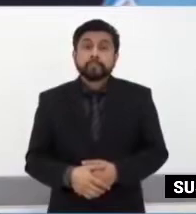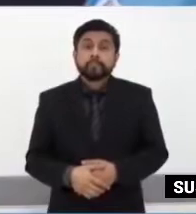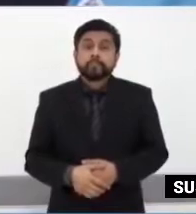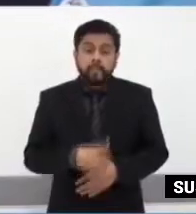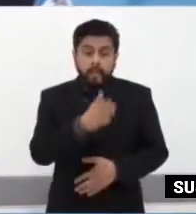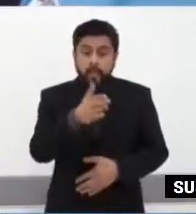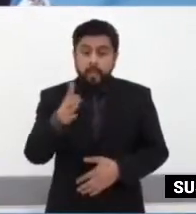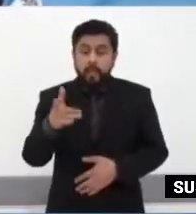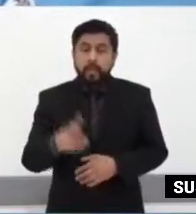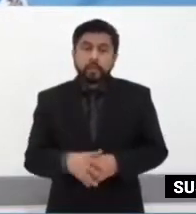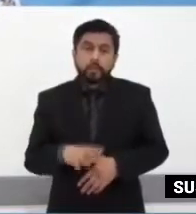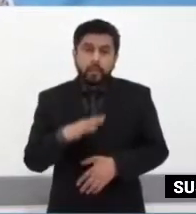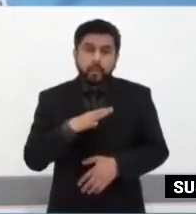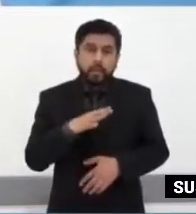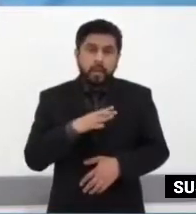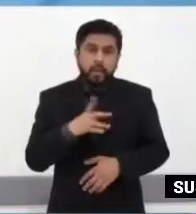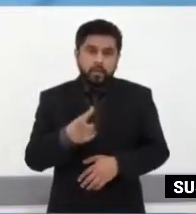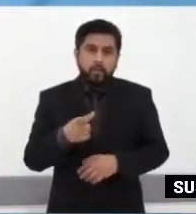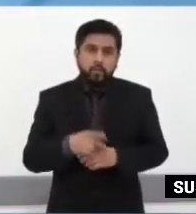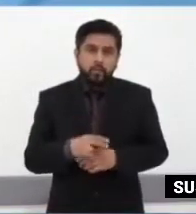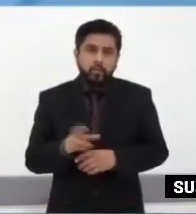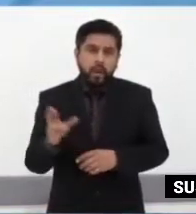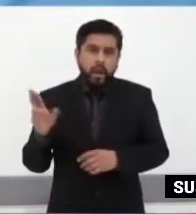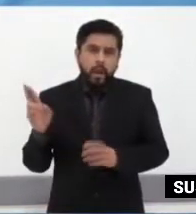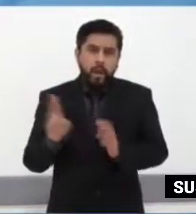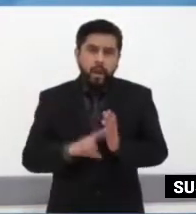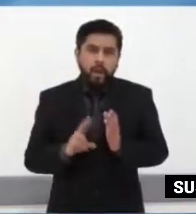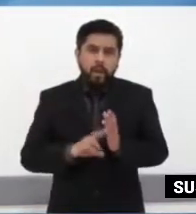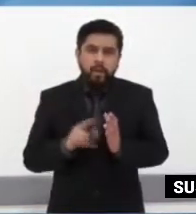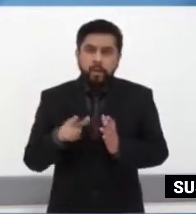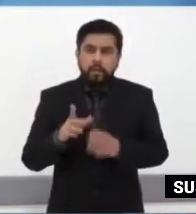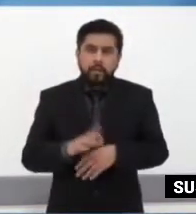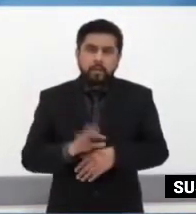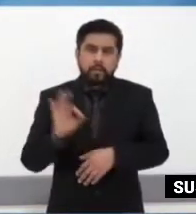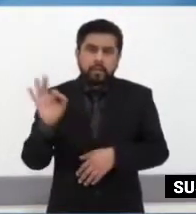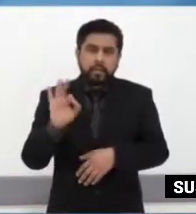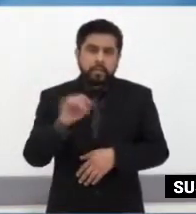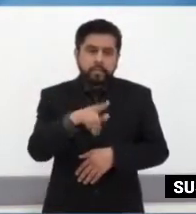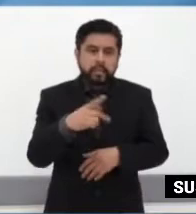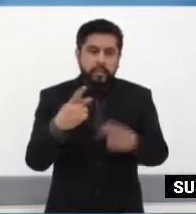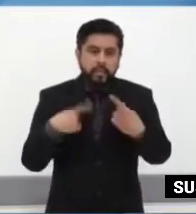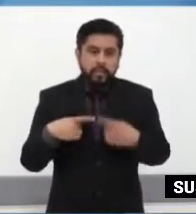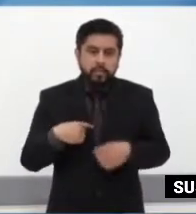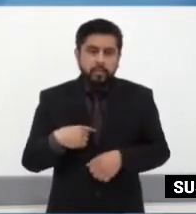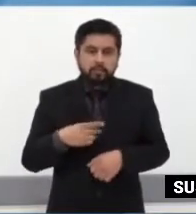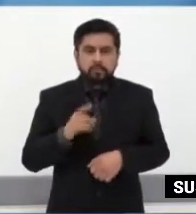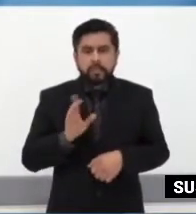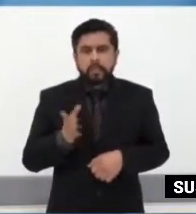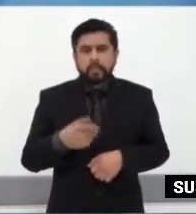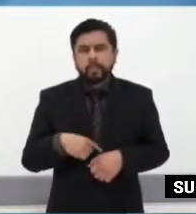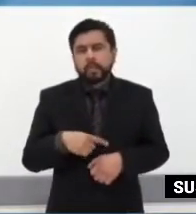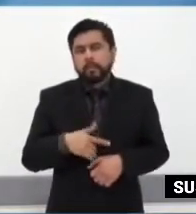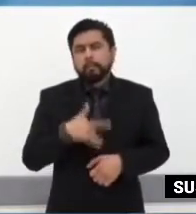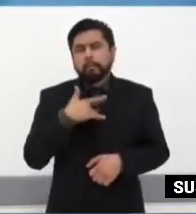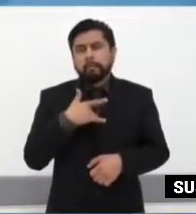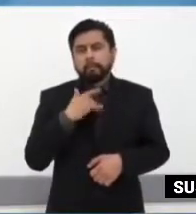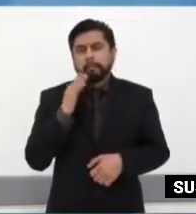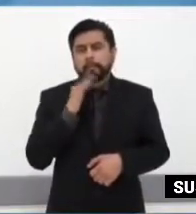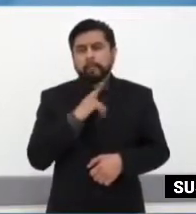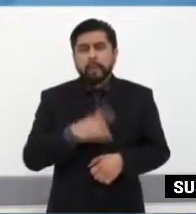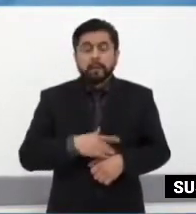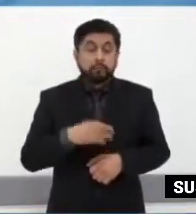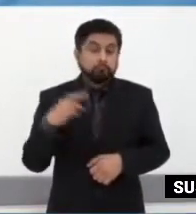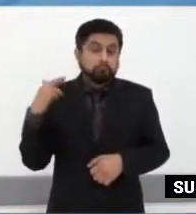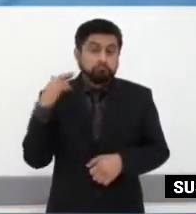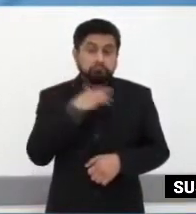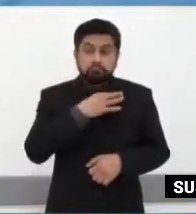En cada cama tiene la alerta. En caso de que el paciente se sienta mal o algo, marca la alerta e inmediatamente el